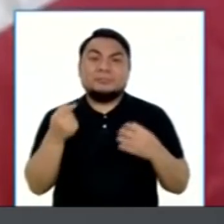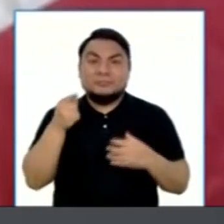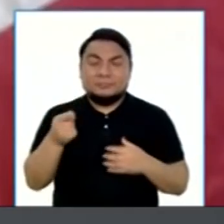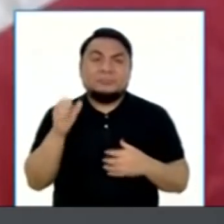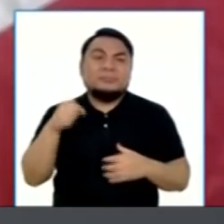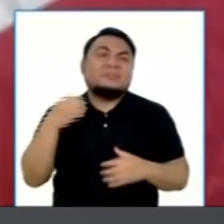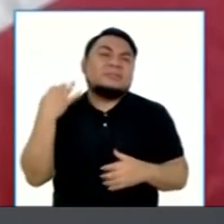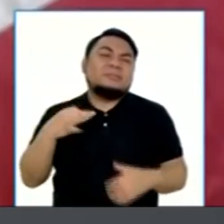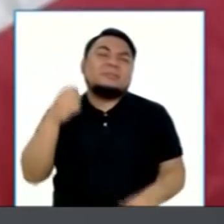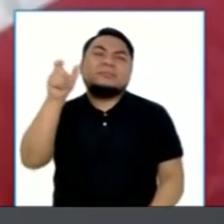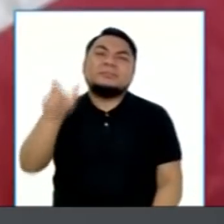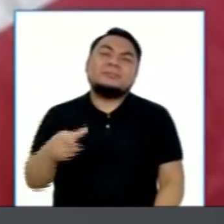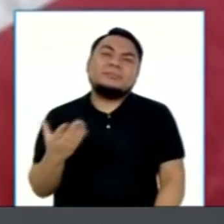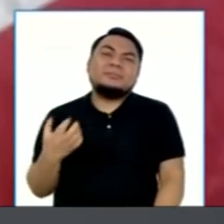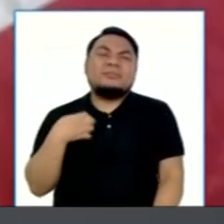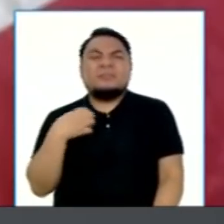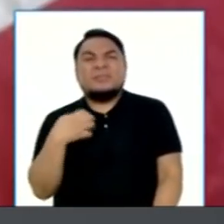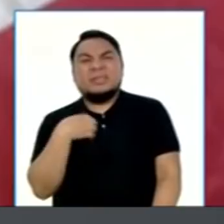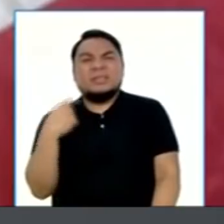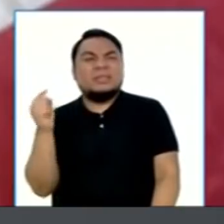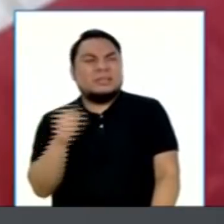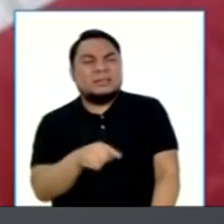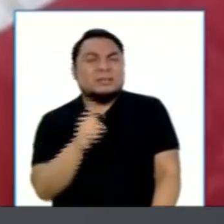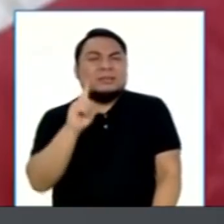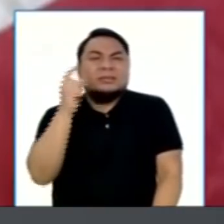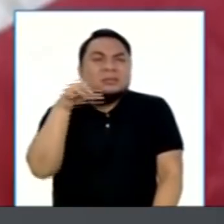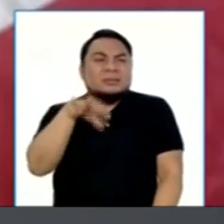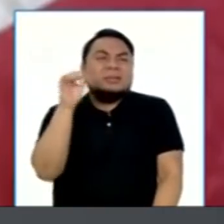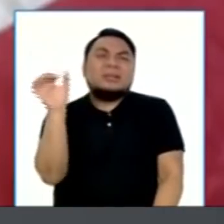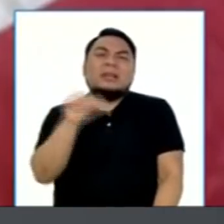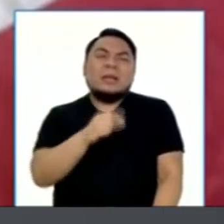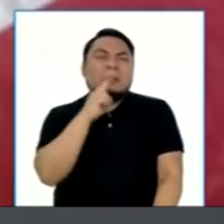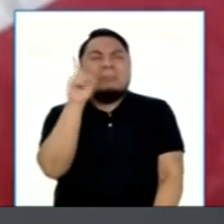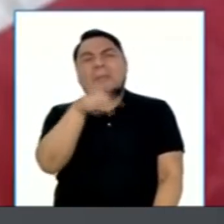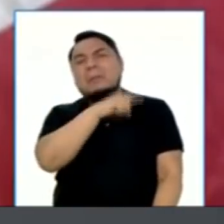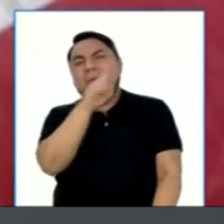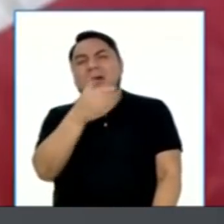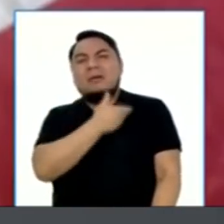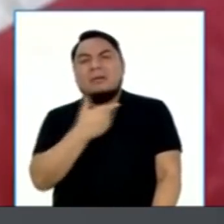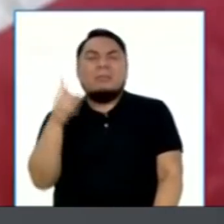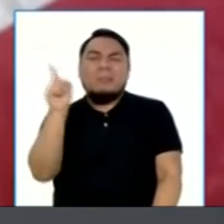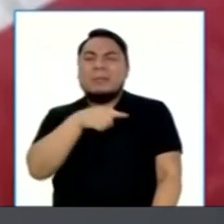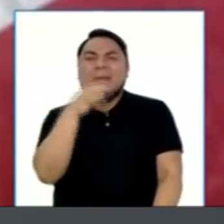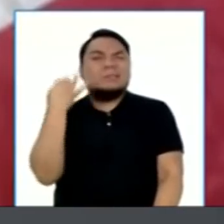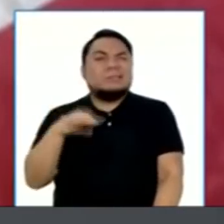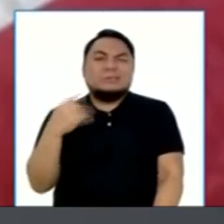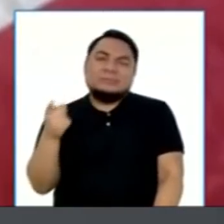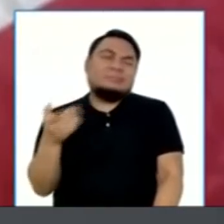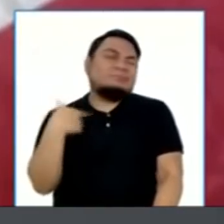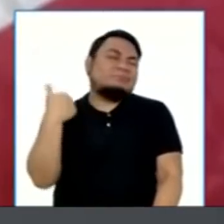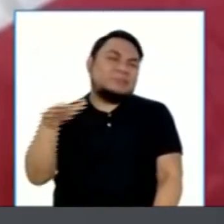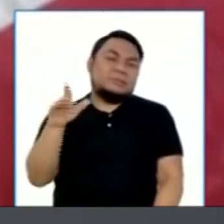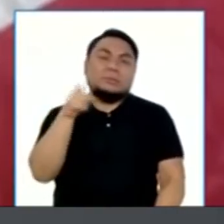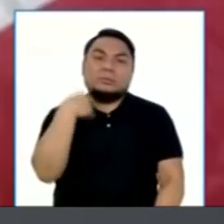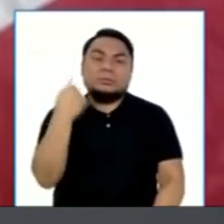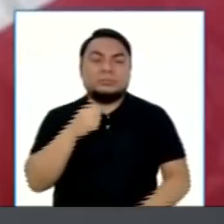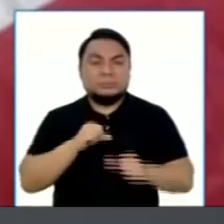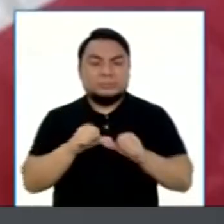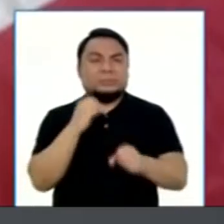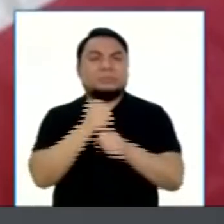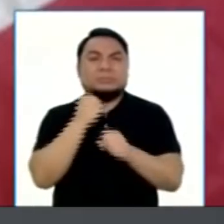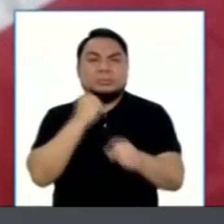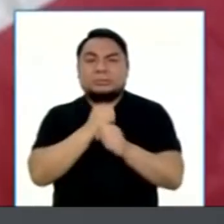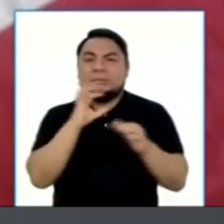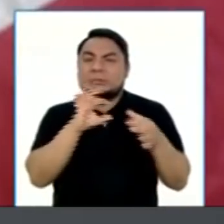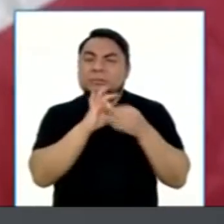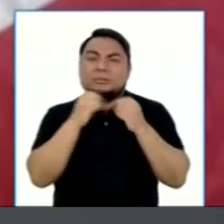que siempre habrá críticos que no encuentran nada bueno al gobierno, nosotros seguimos trabajando con el mismo